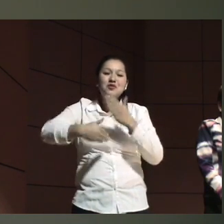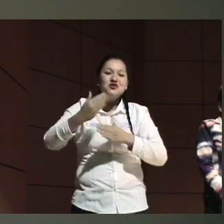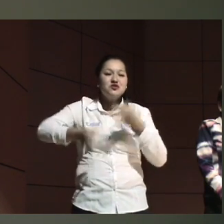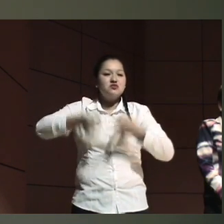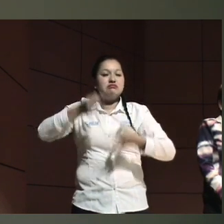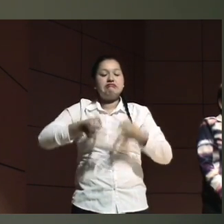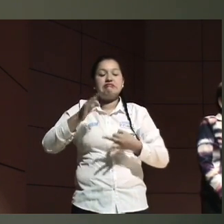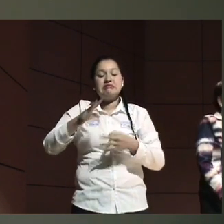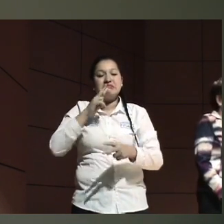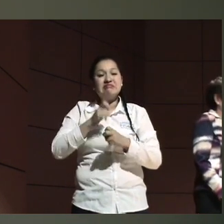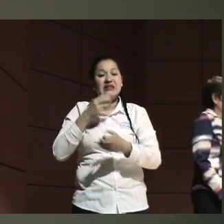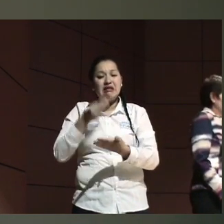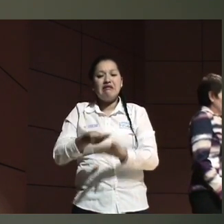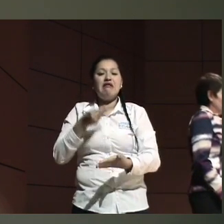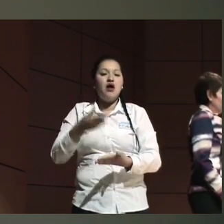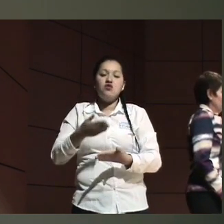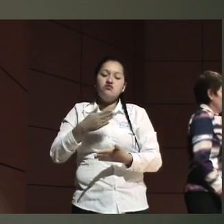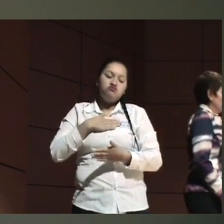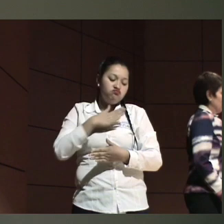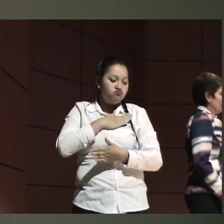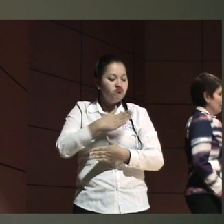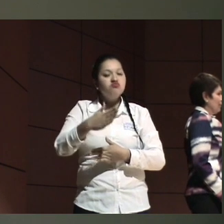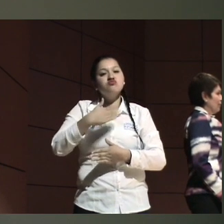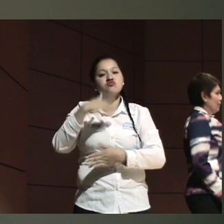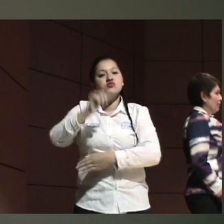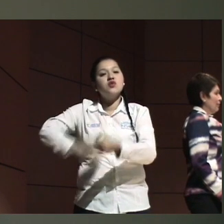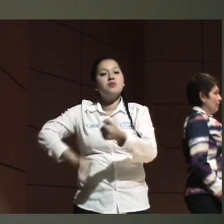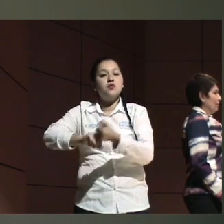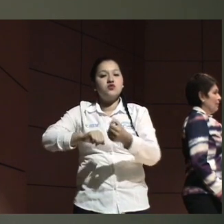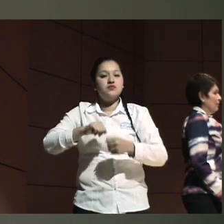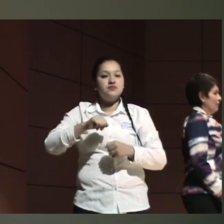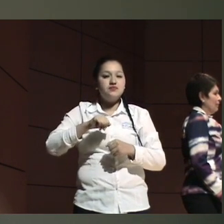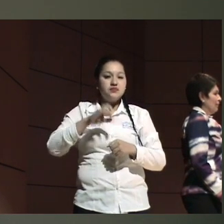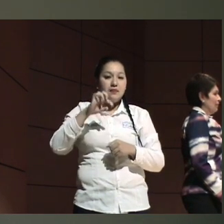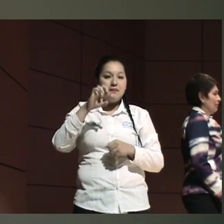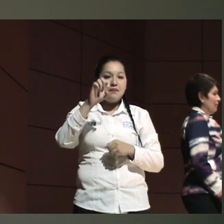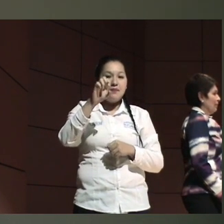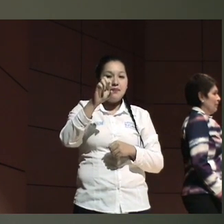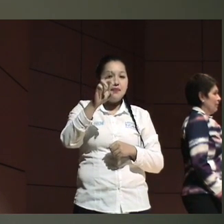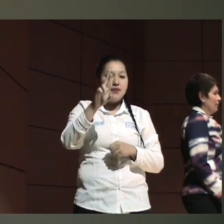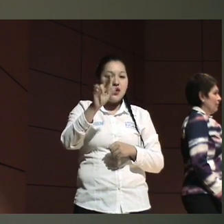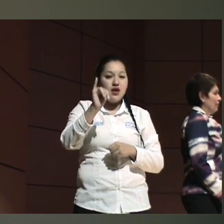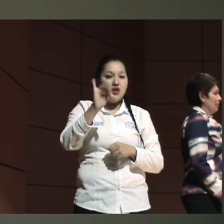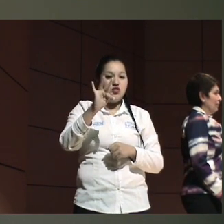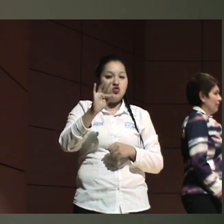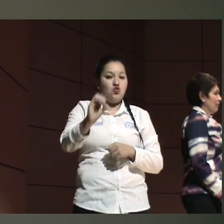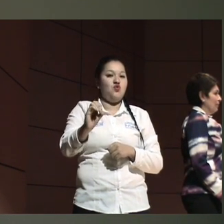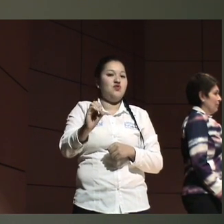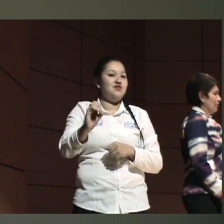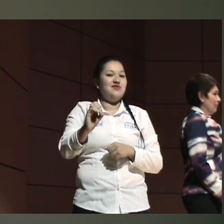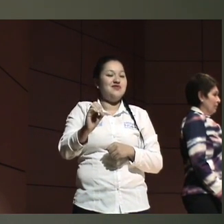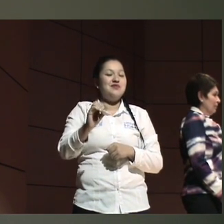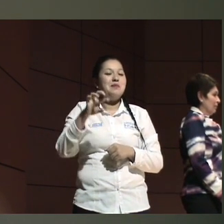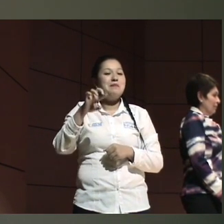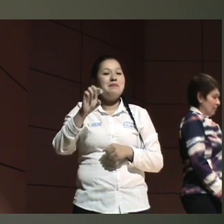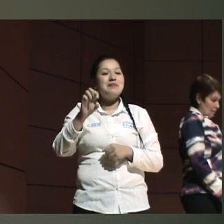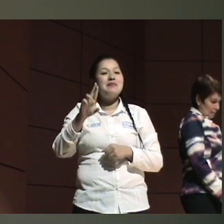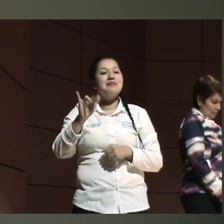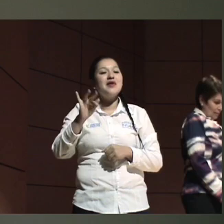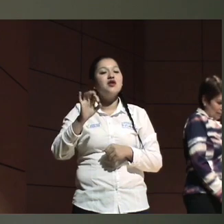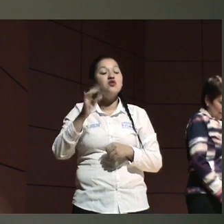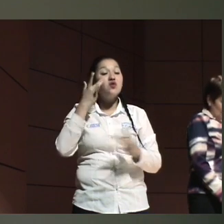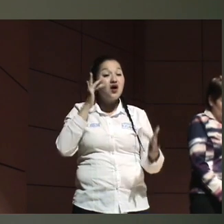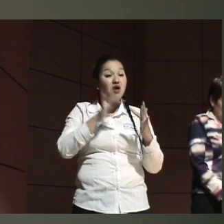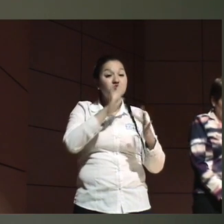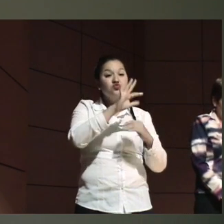acceder a peritos certificados porque son estudiantes no de programas de pregrado de psicología sino de